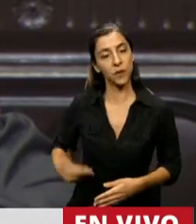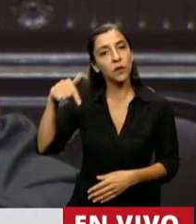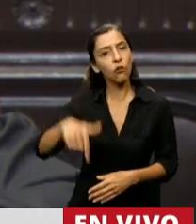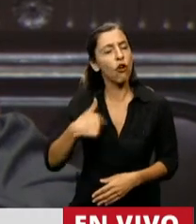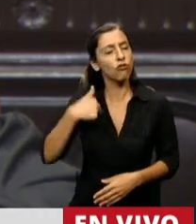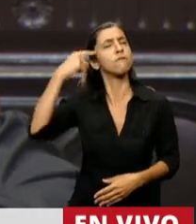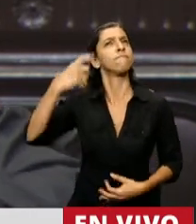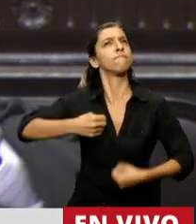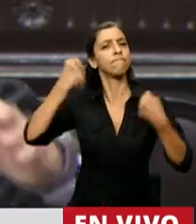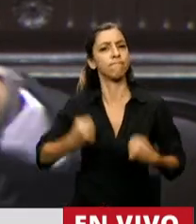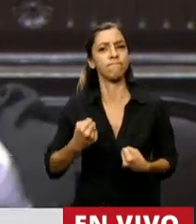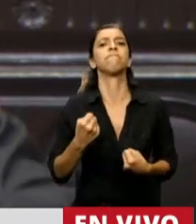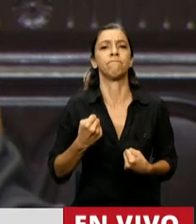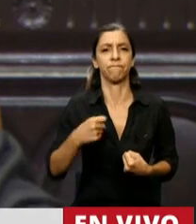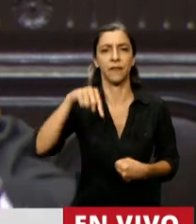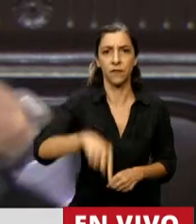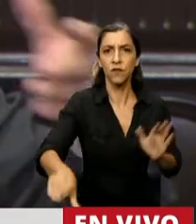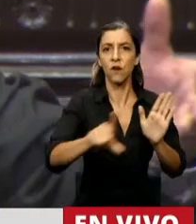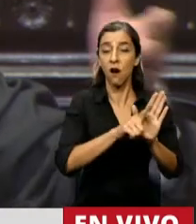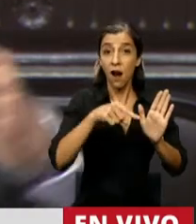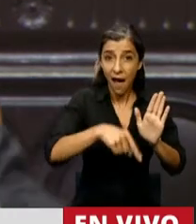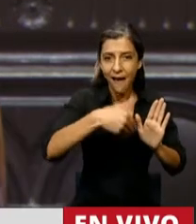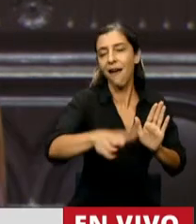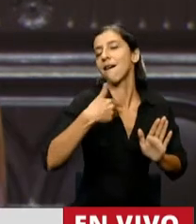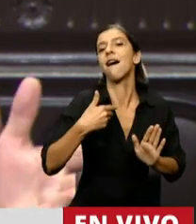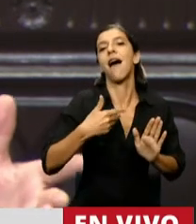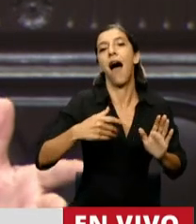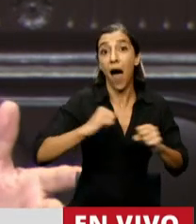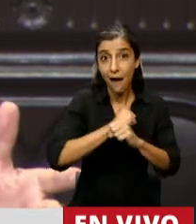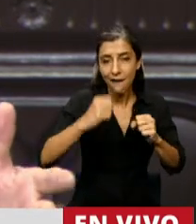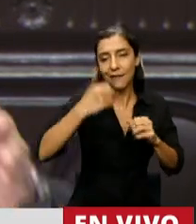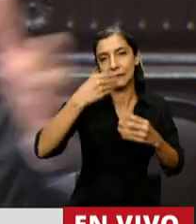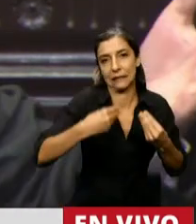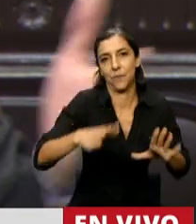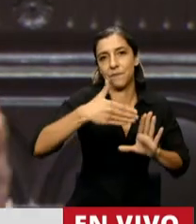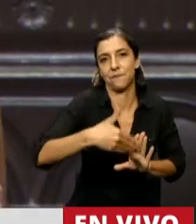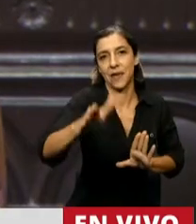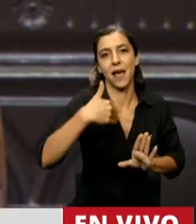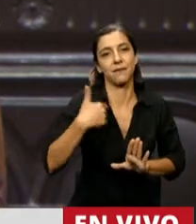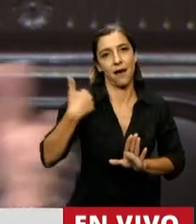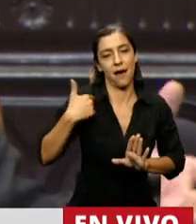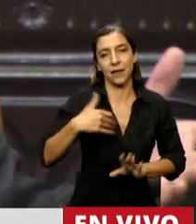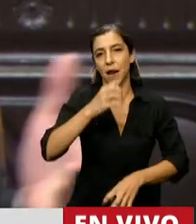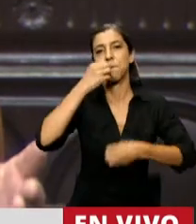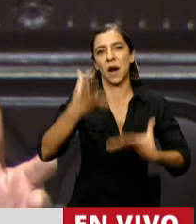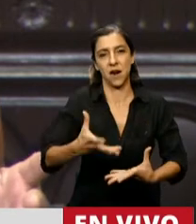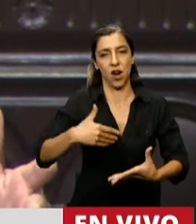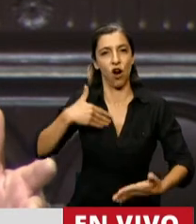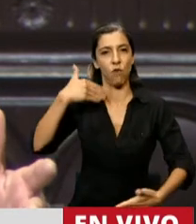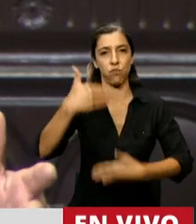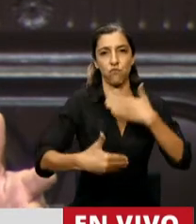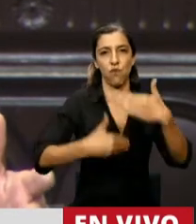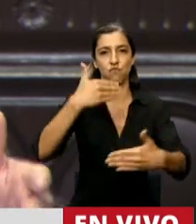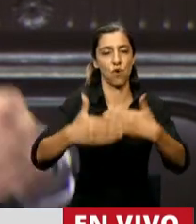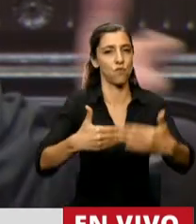sancionando es el camino para comenzar la recuperación que necesitamos los argentinos en